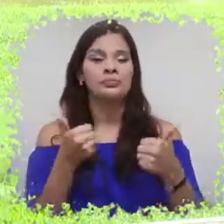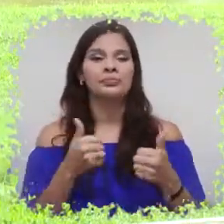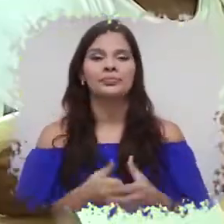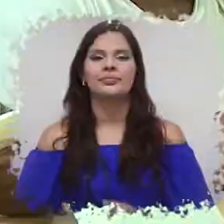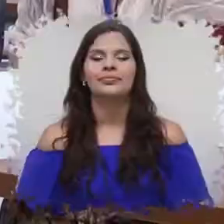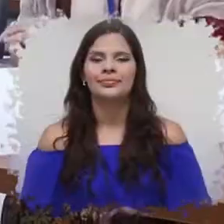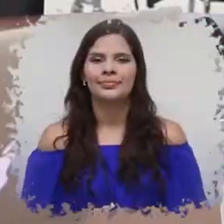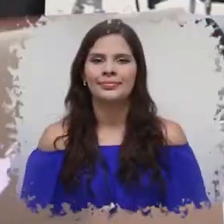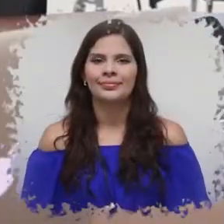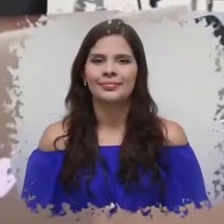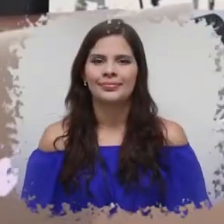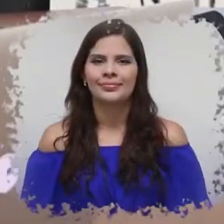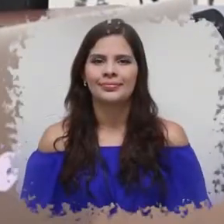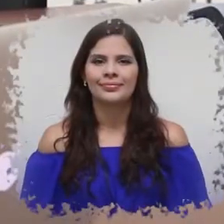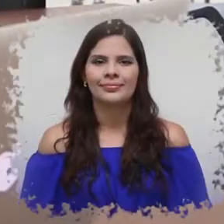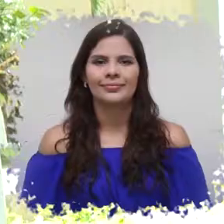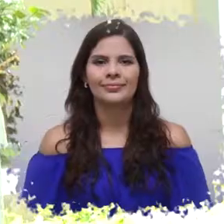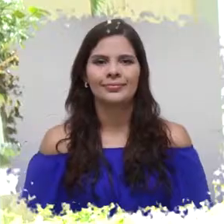indígena.